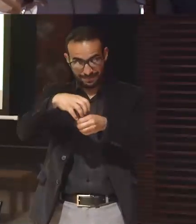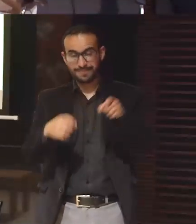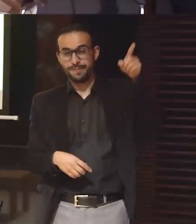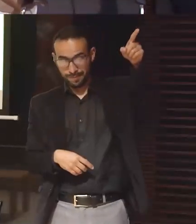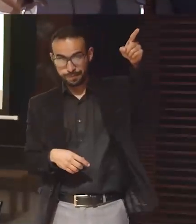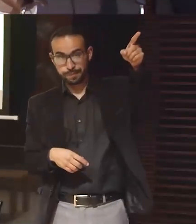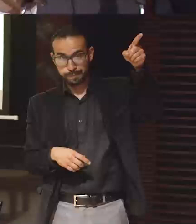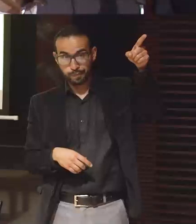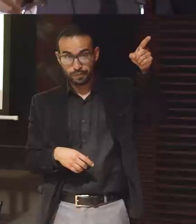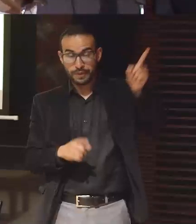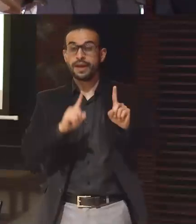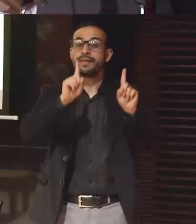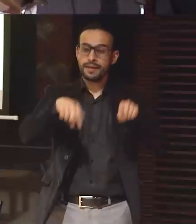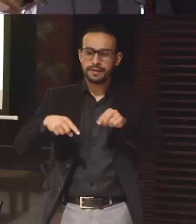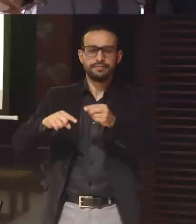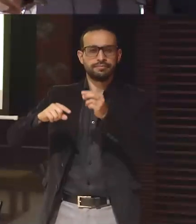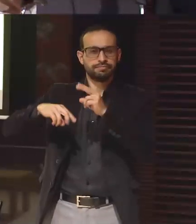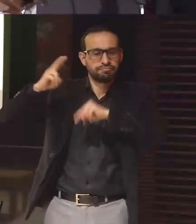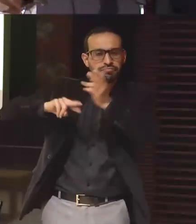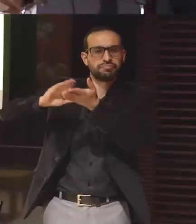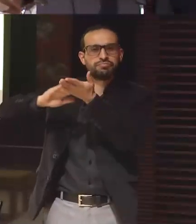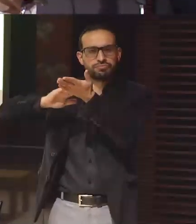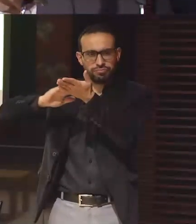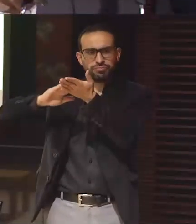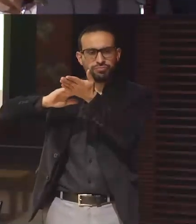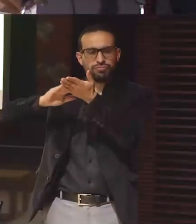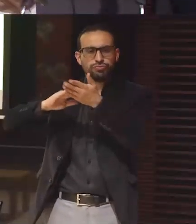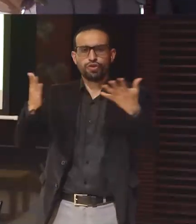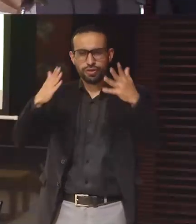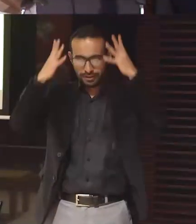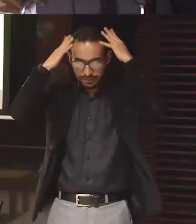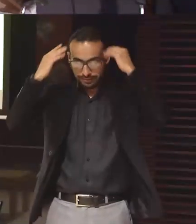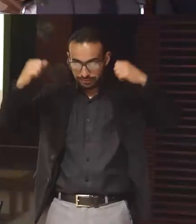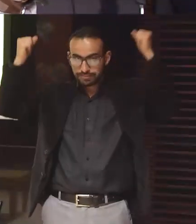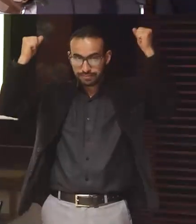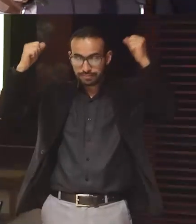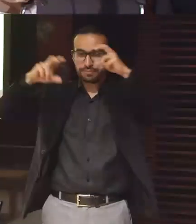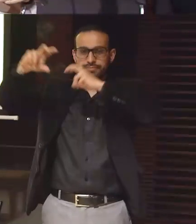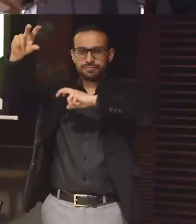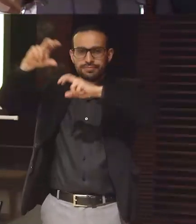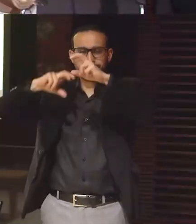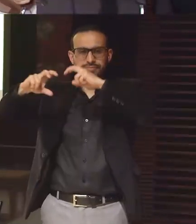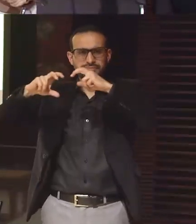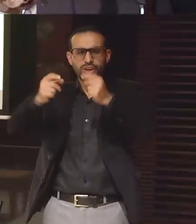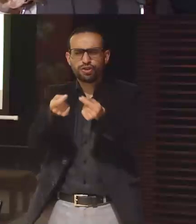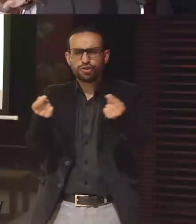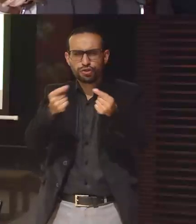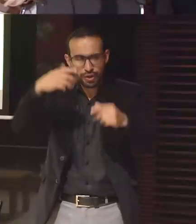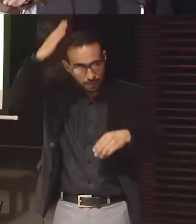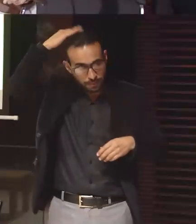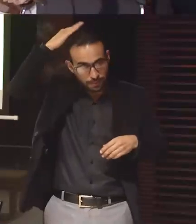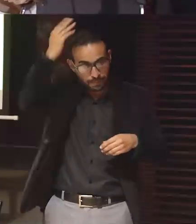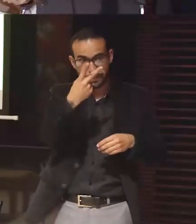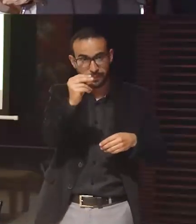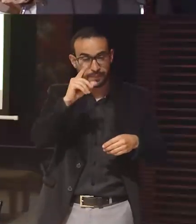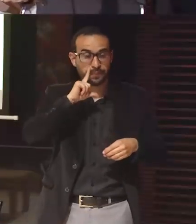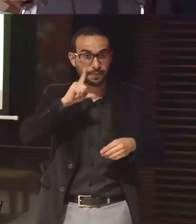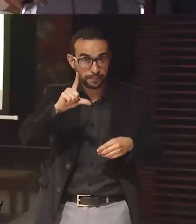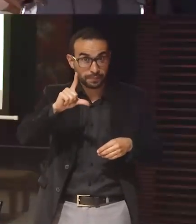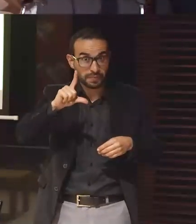una segunda línea de cable en San Cristóbal, llegando al portal 20 de julio, y en el futuro vamos a hacer otra en